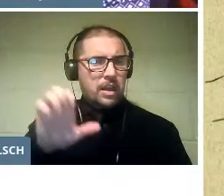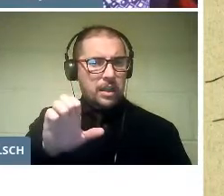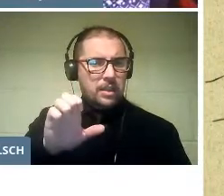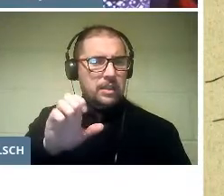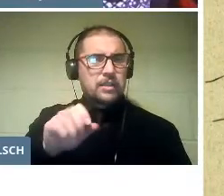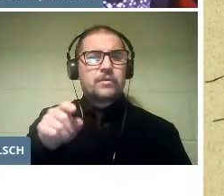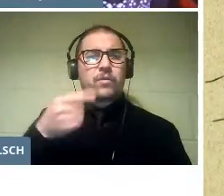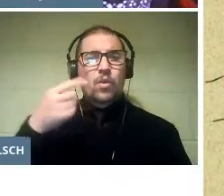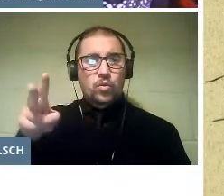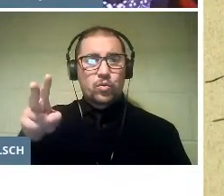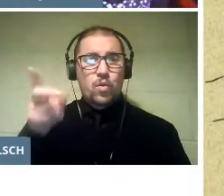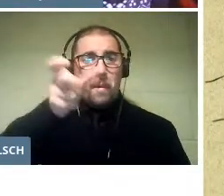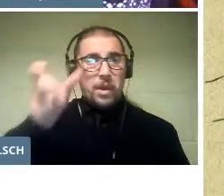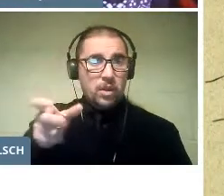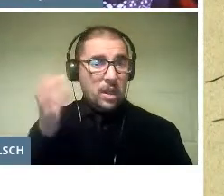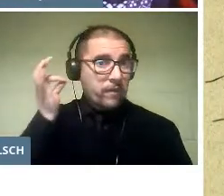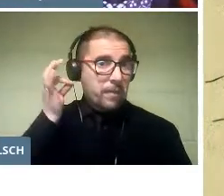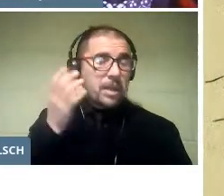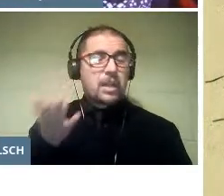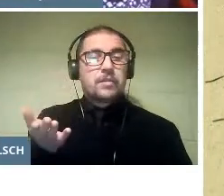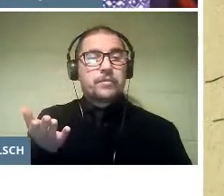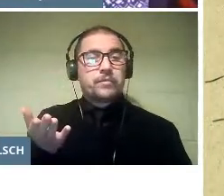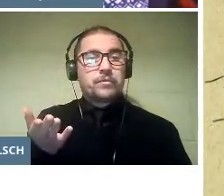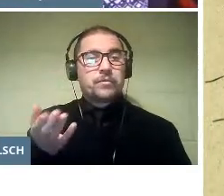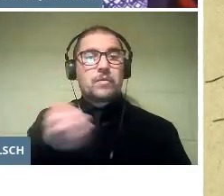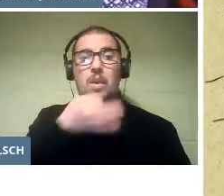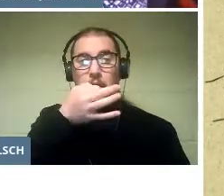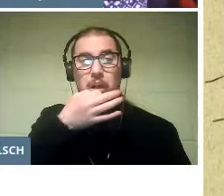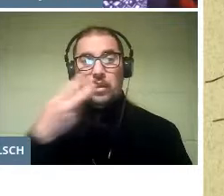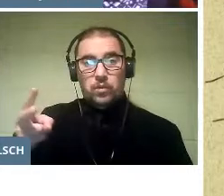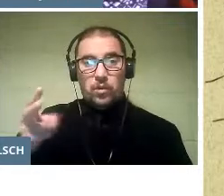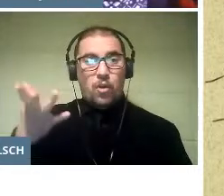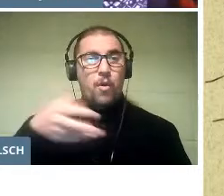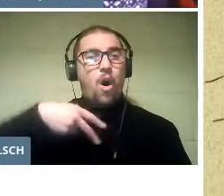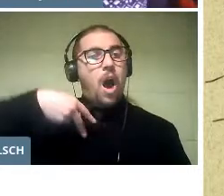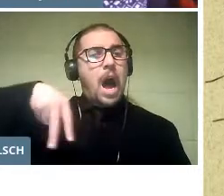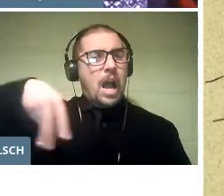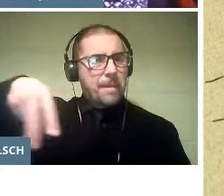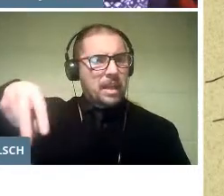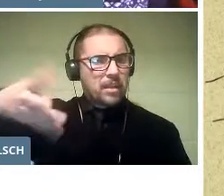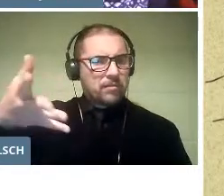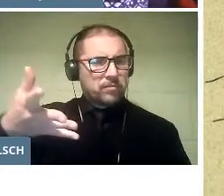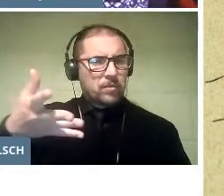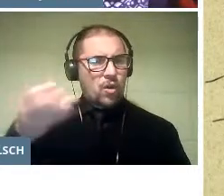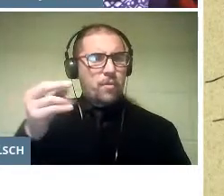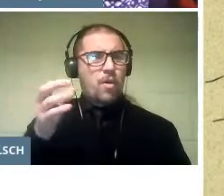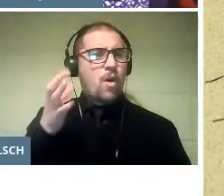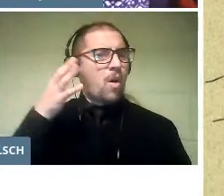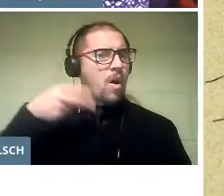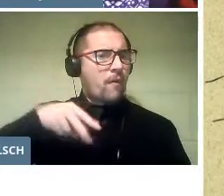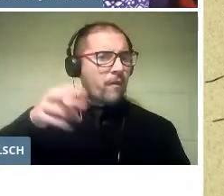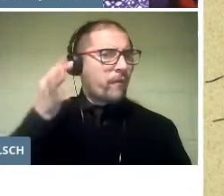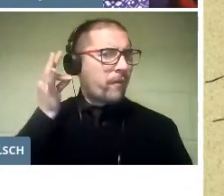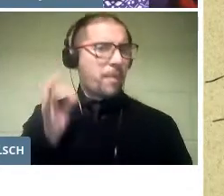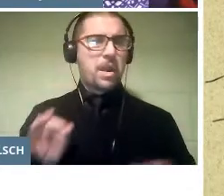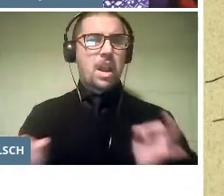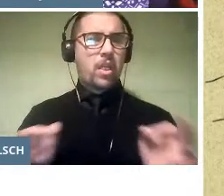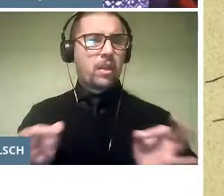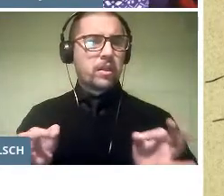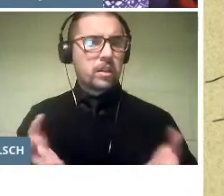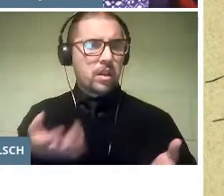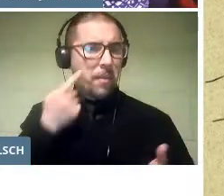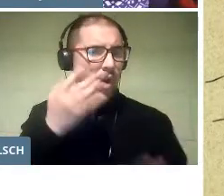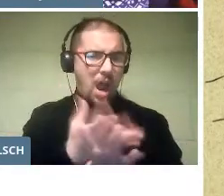sus protagonistas femeninas, en sus relatos, como caminantes, como flanés, pero la verdad,